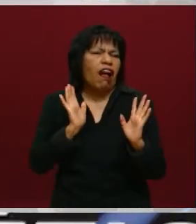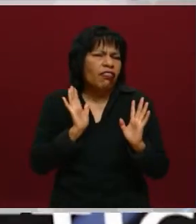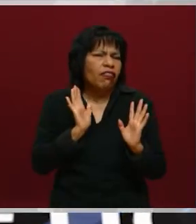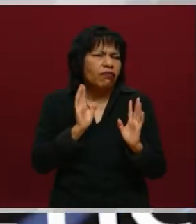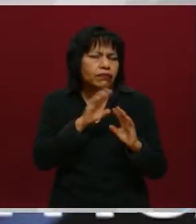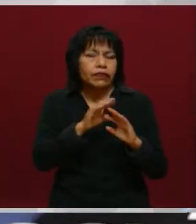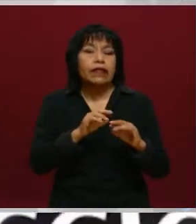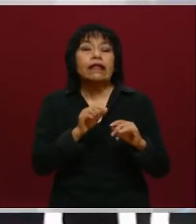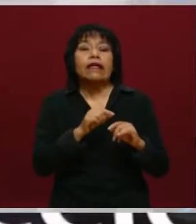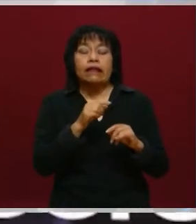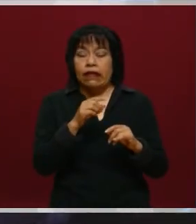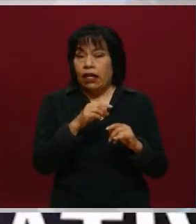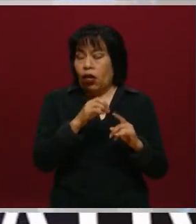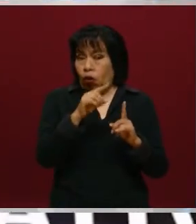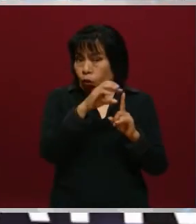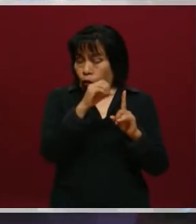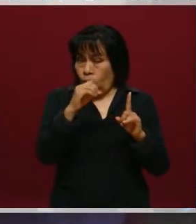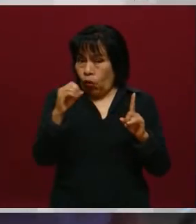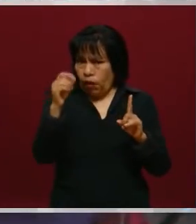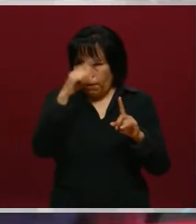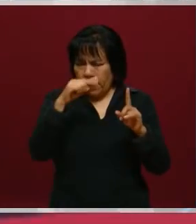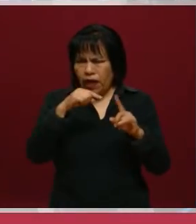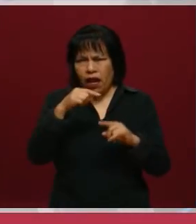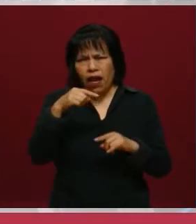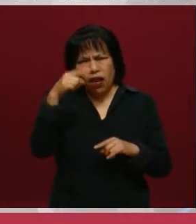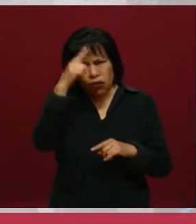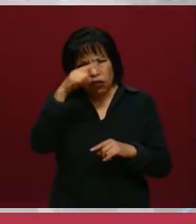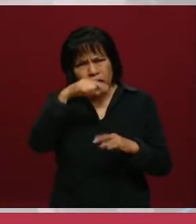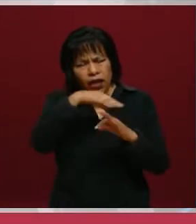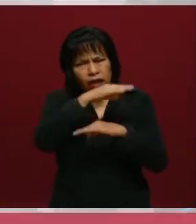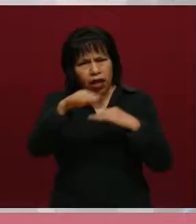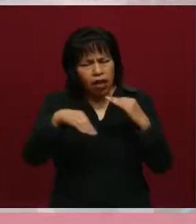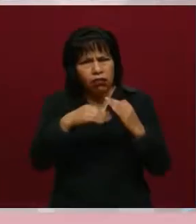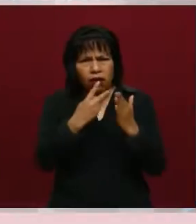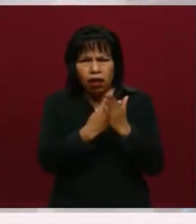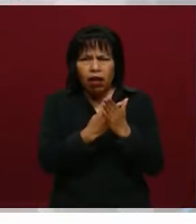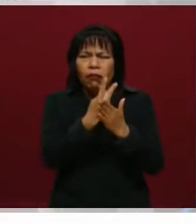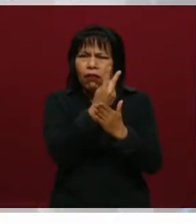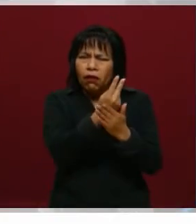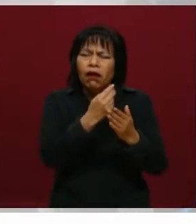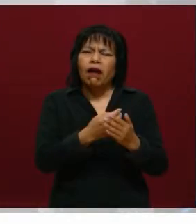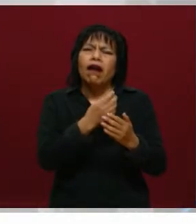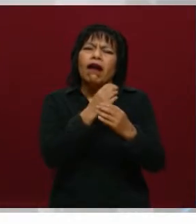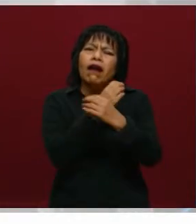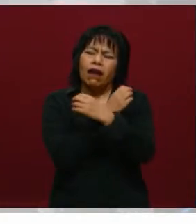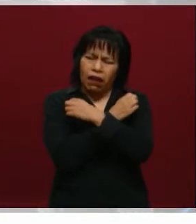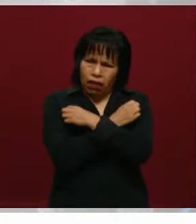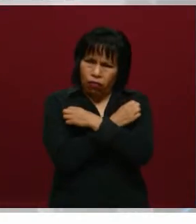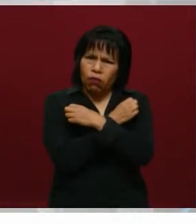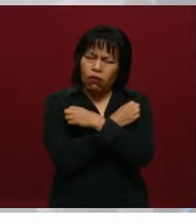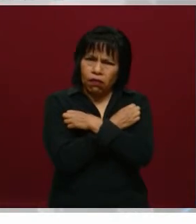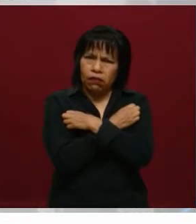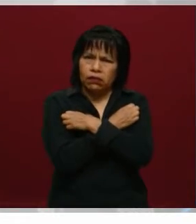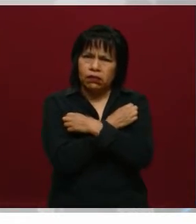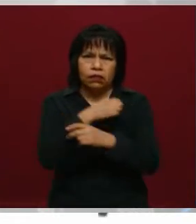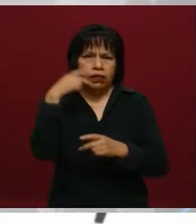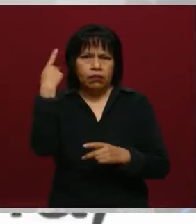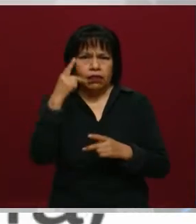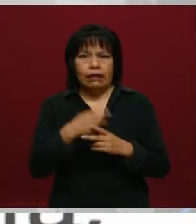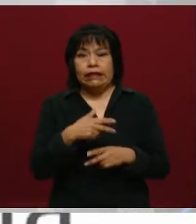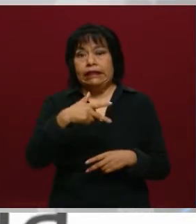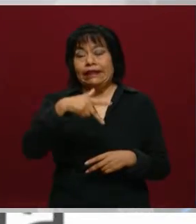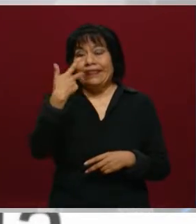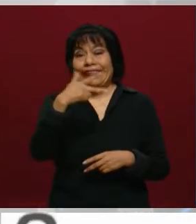educativa una cartilla que como dice la doctora coral bueno pues ya son 13 con las que cuenta y hoy